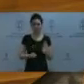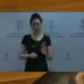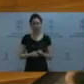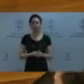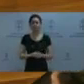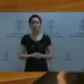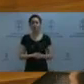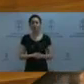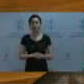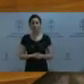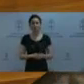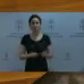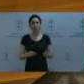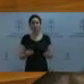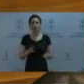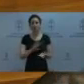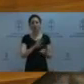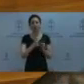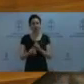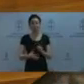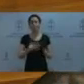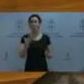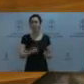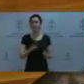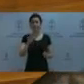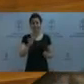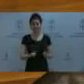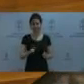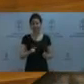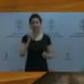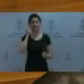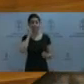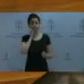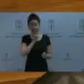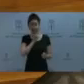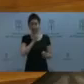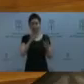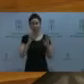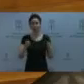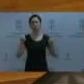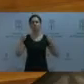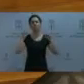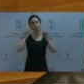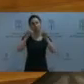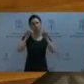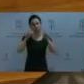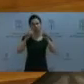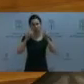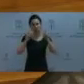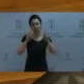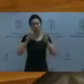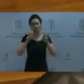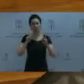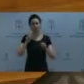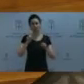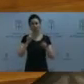recuerde que Mariano Rajoy pasó de ser el enterrador de la minería y de otras cosas. A ustedes llegaron a un